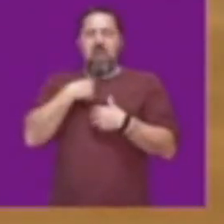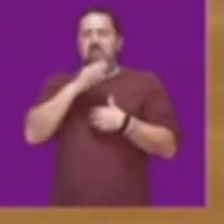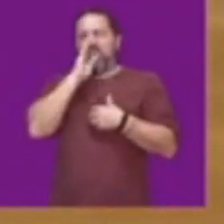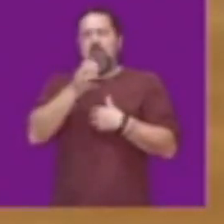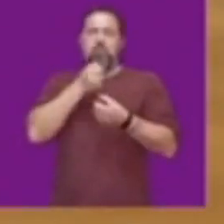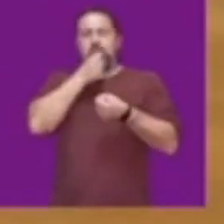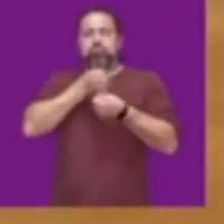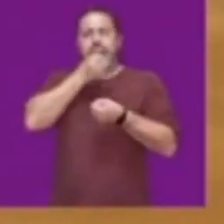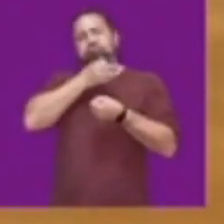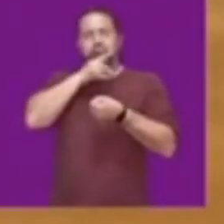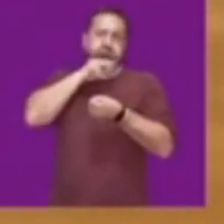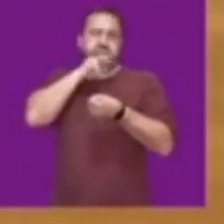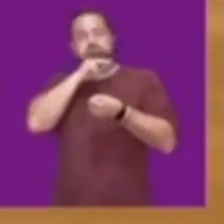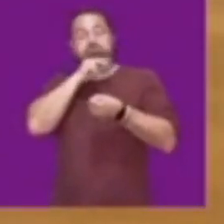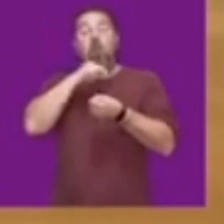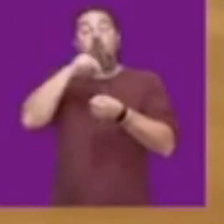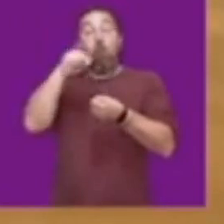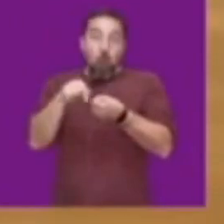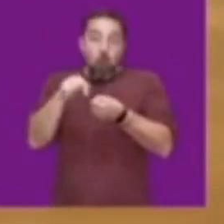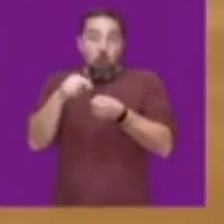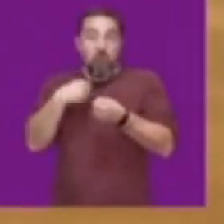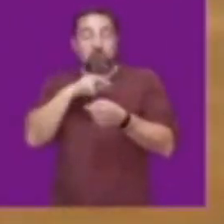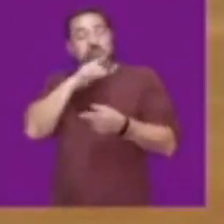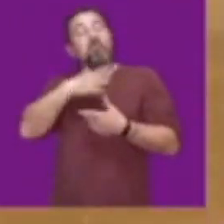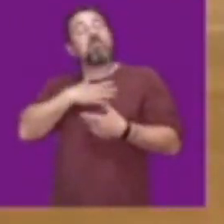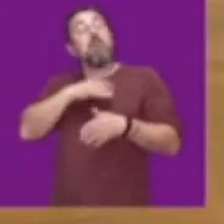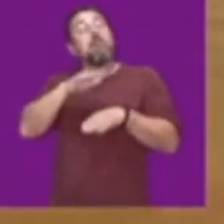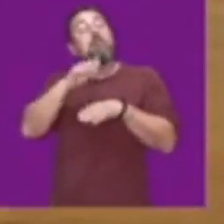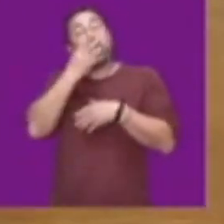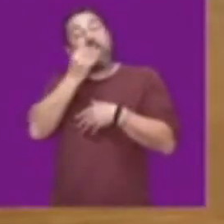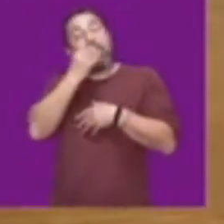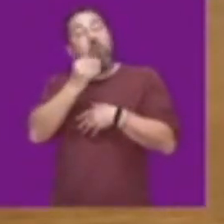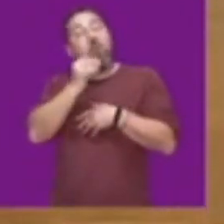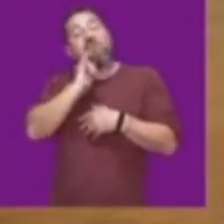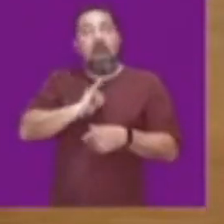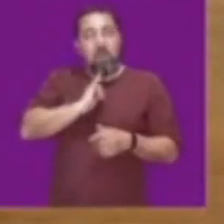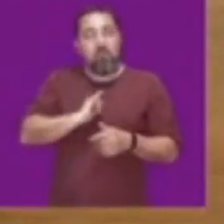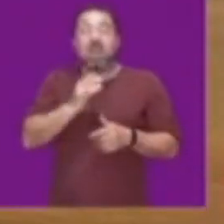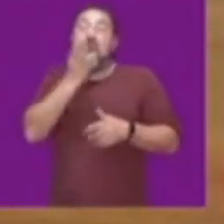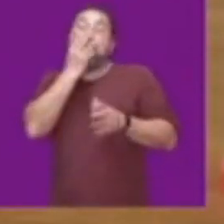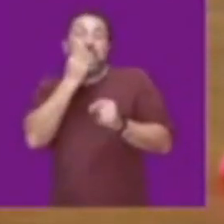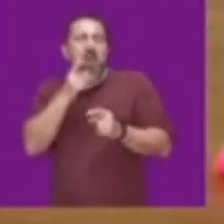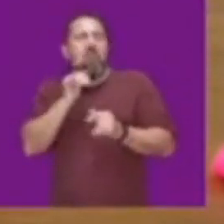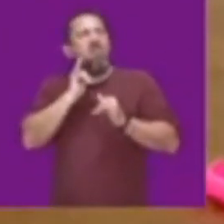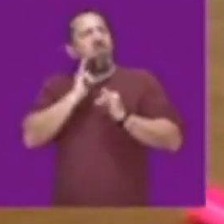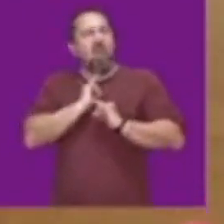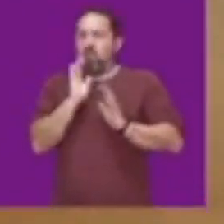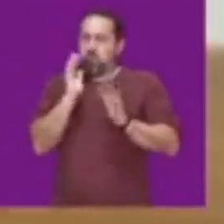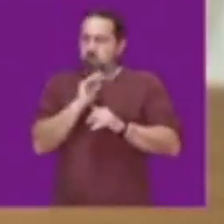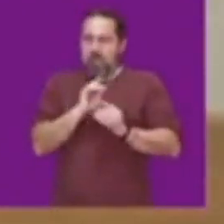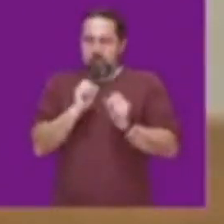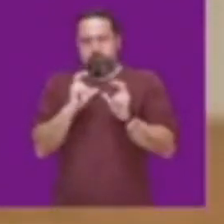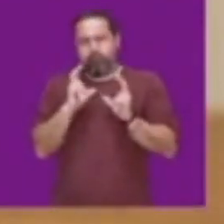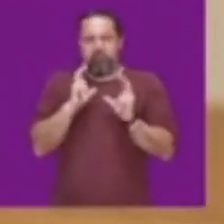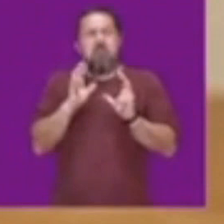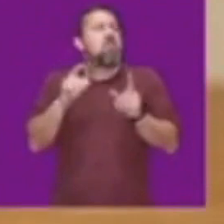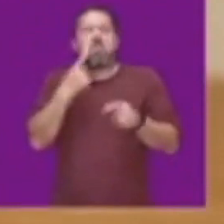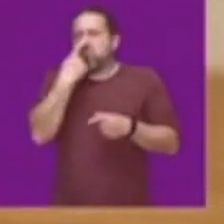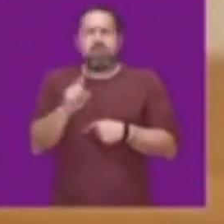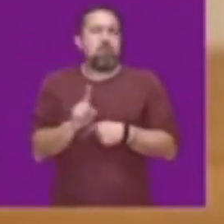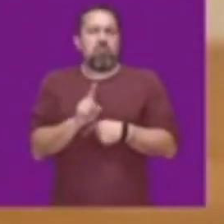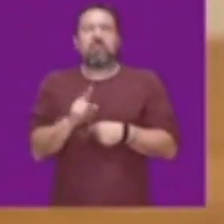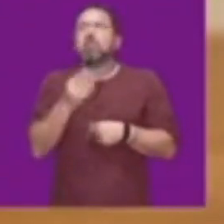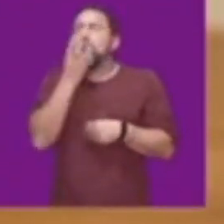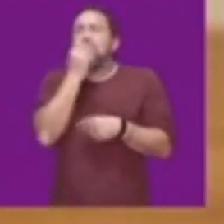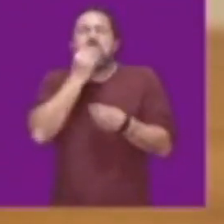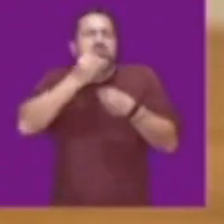en directo. Estoy hoy aquí para hablaros de mi perro Flaco. Flaco es un perro que no está nada flaco, pero no importa, porque es